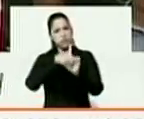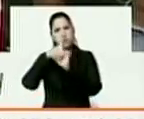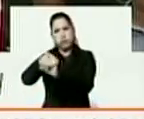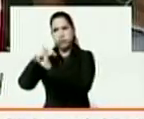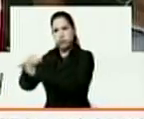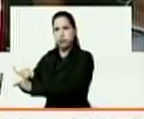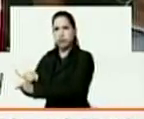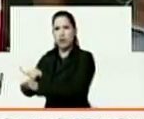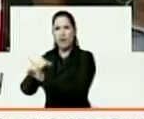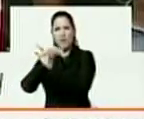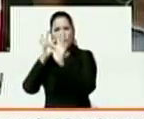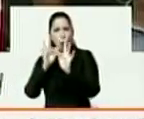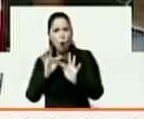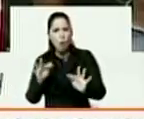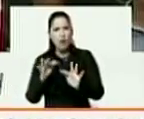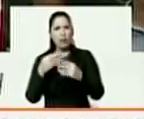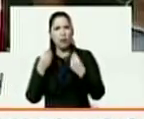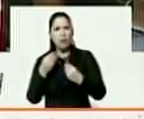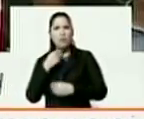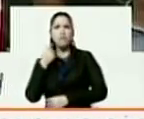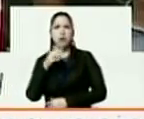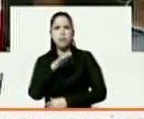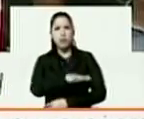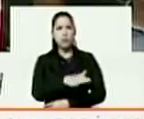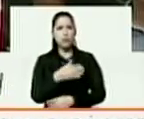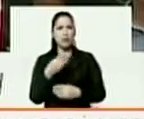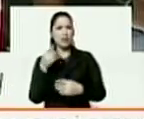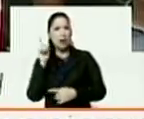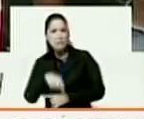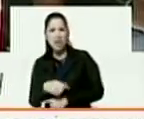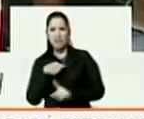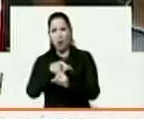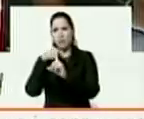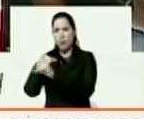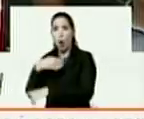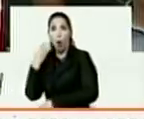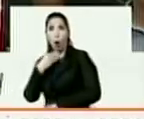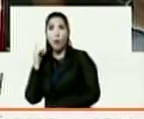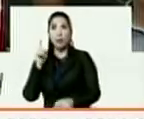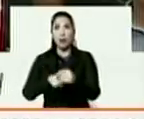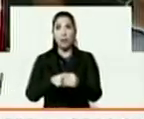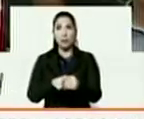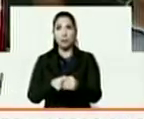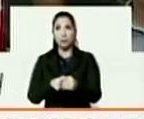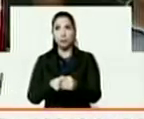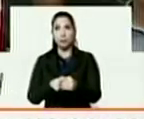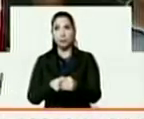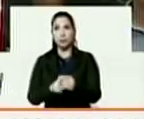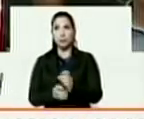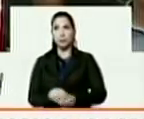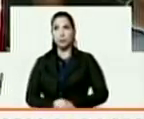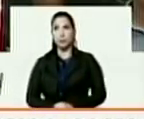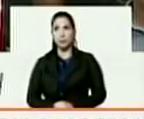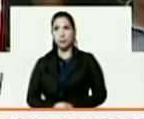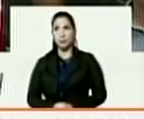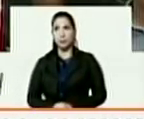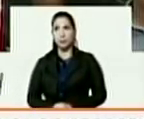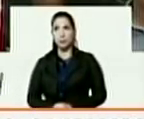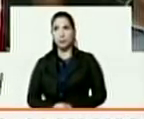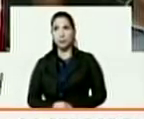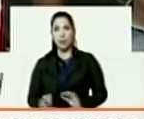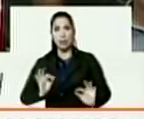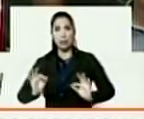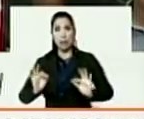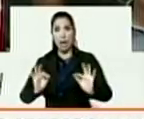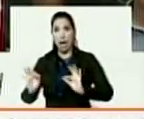formas de tortura joven que entraba en una en un teatro de